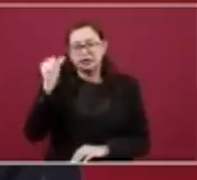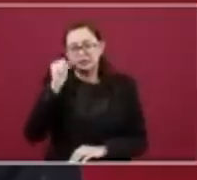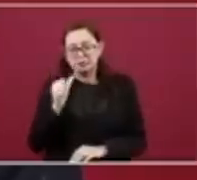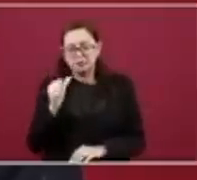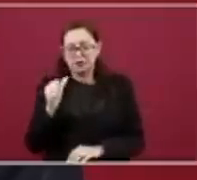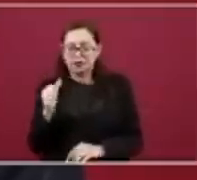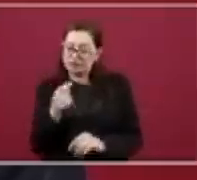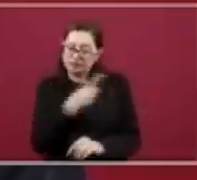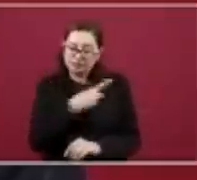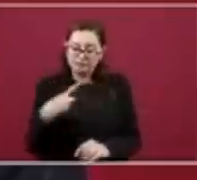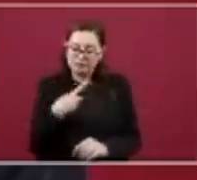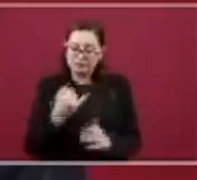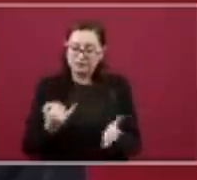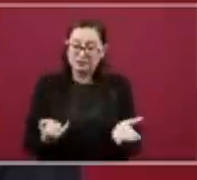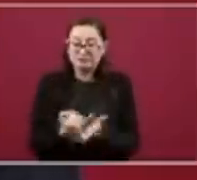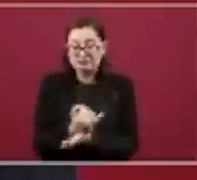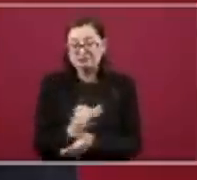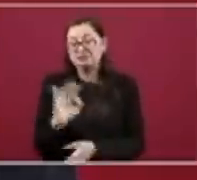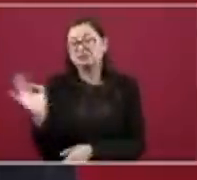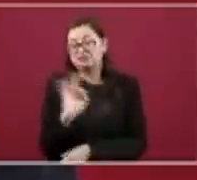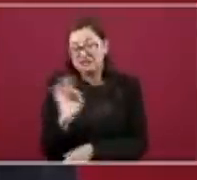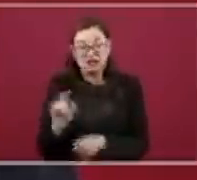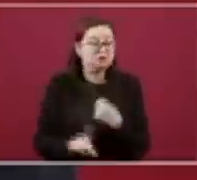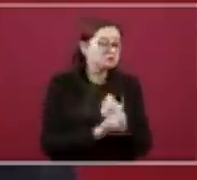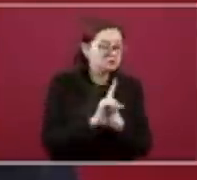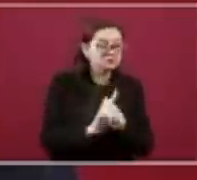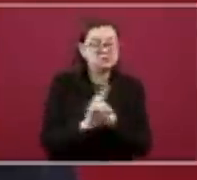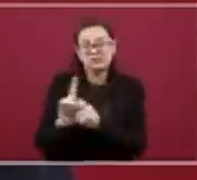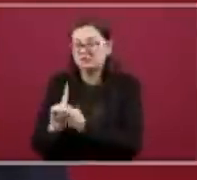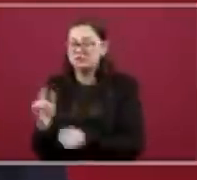inconvenientes y